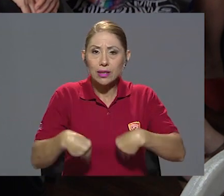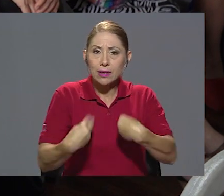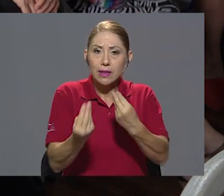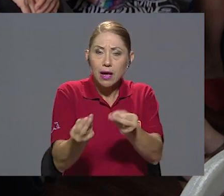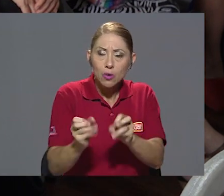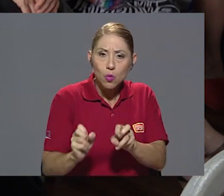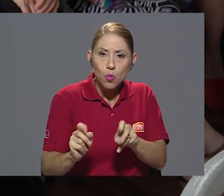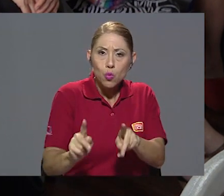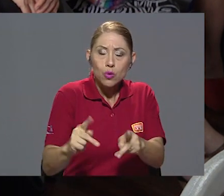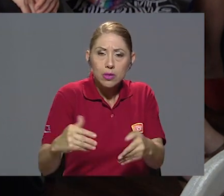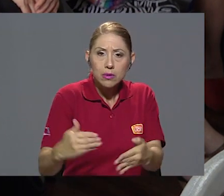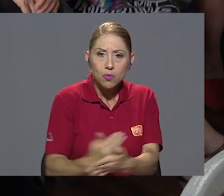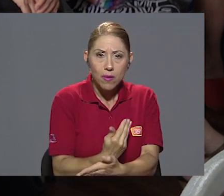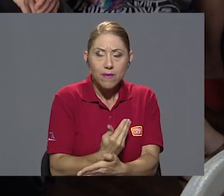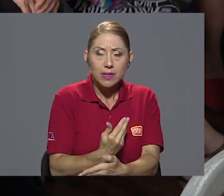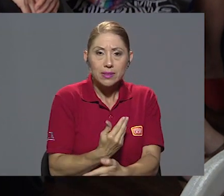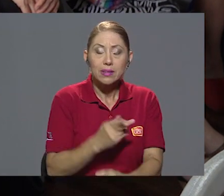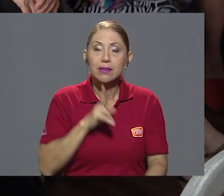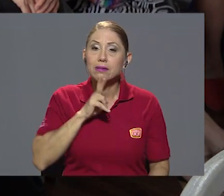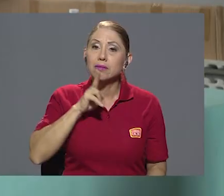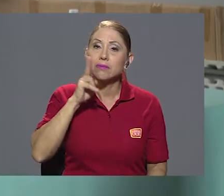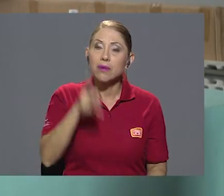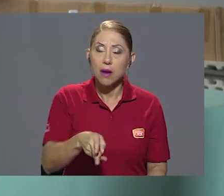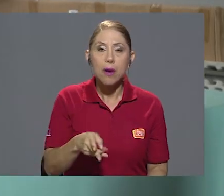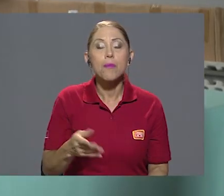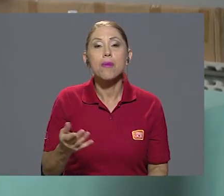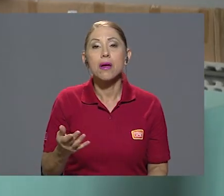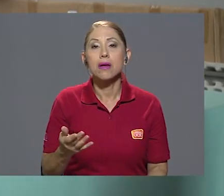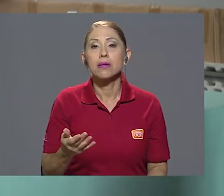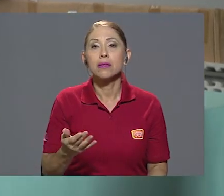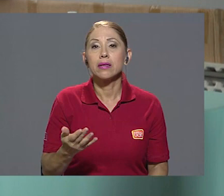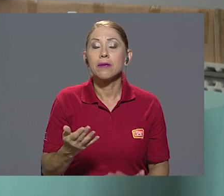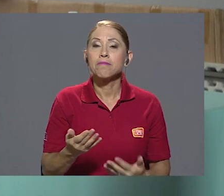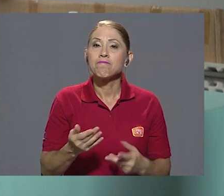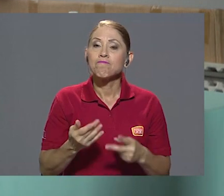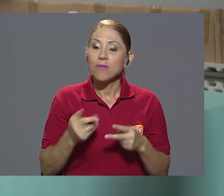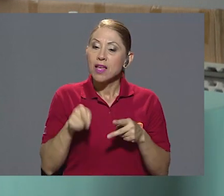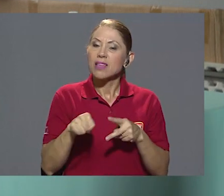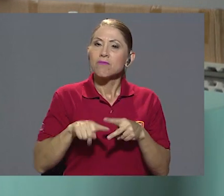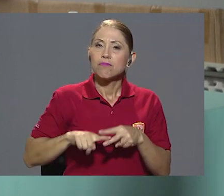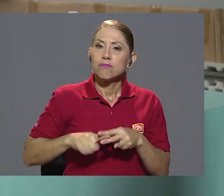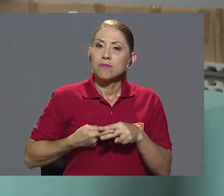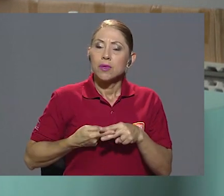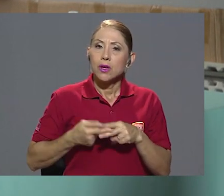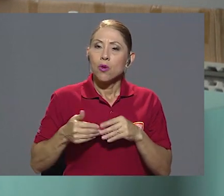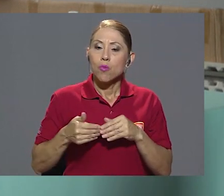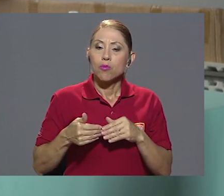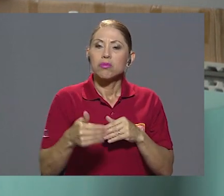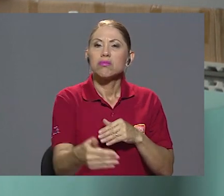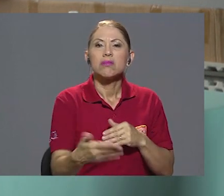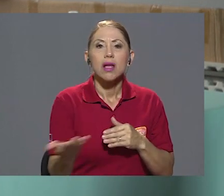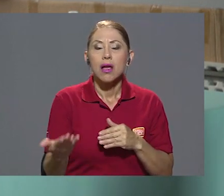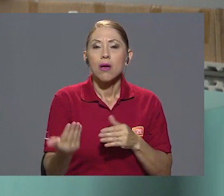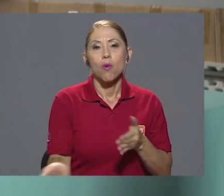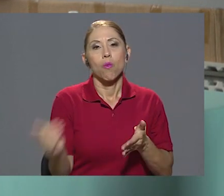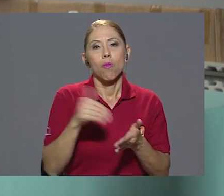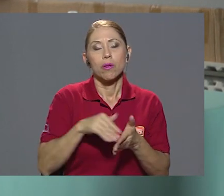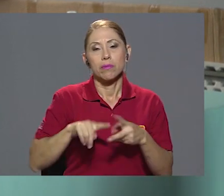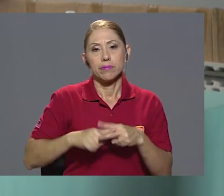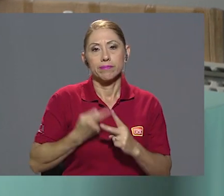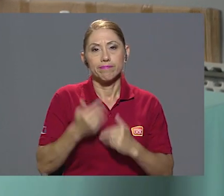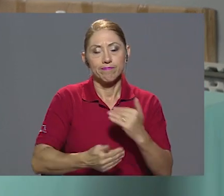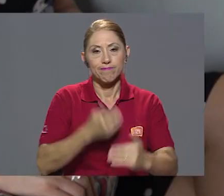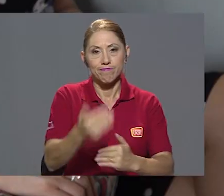que el punto de partida sea como iniciar nuevamente el proceso. O sea, yo creo que este congreso es fundamental para